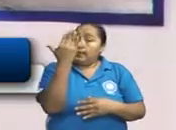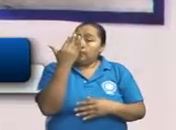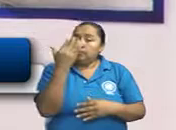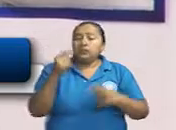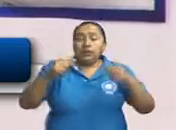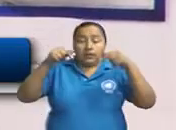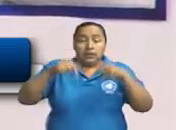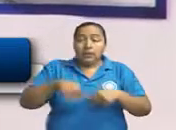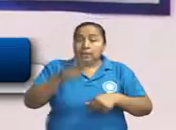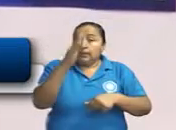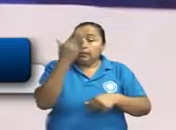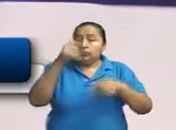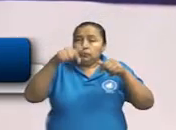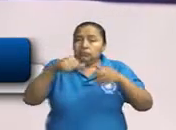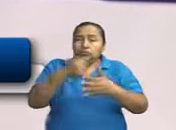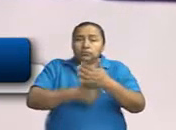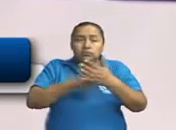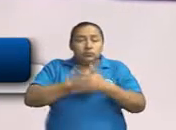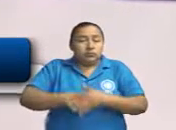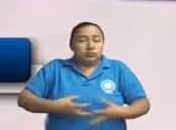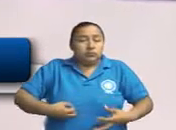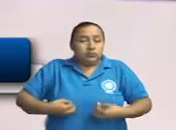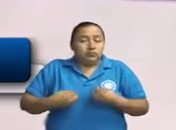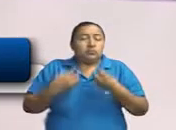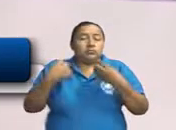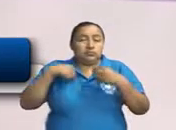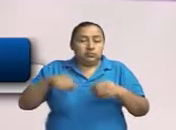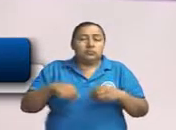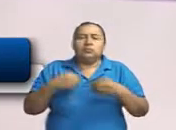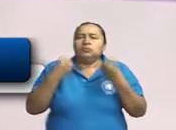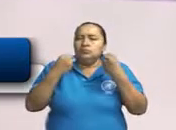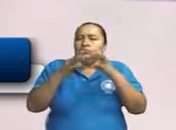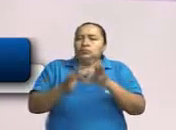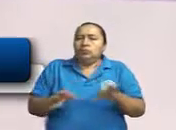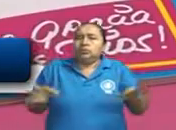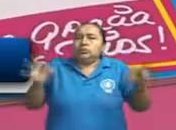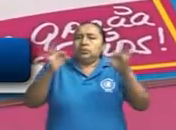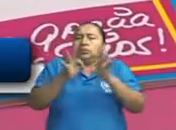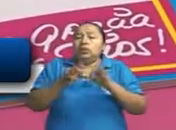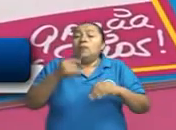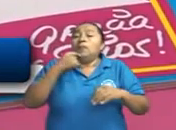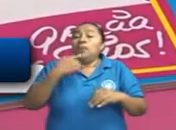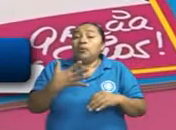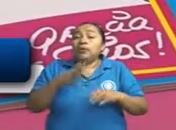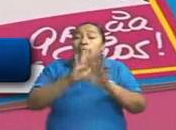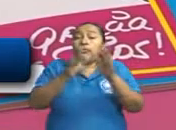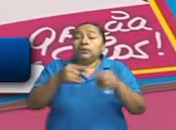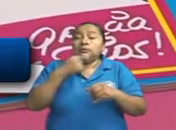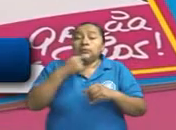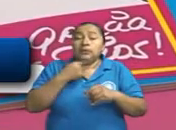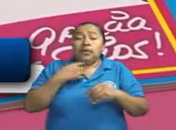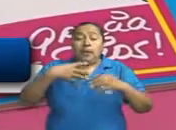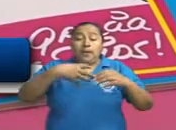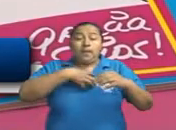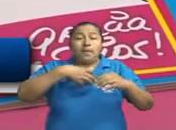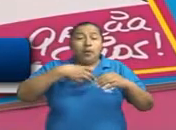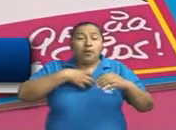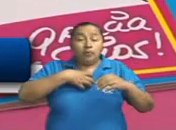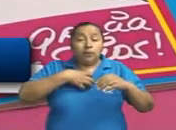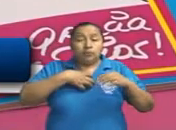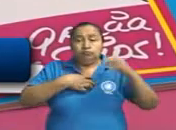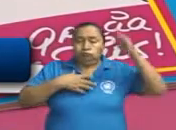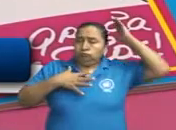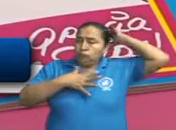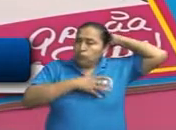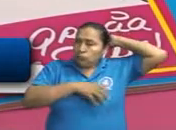lucha contra el cáncer de mama es muy importante, porque la mujer dice que el autoexamen se tiene que ver frente al espejo,